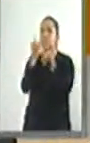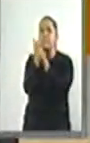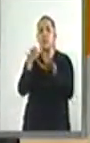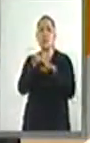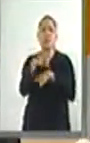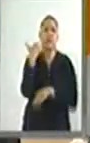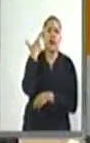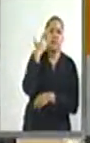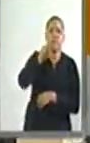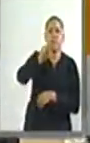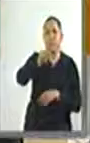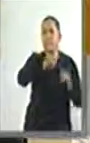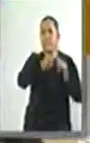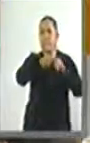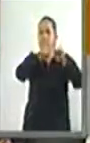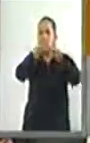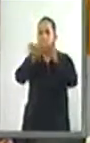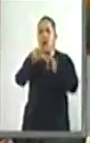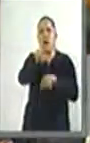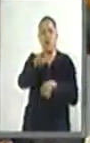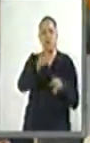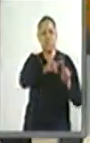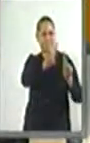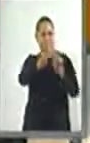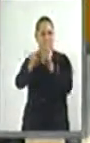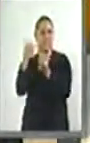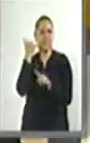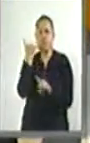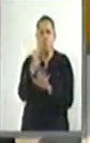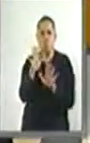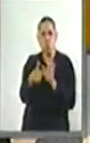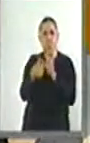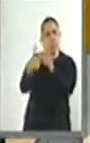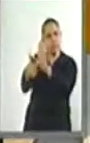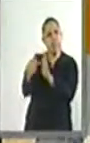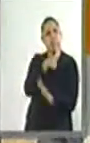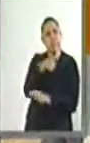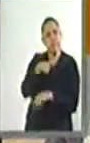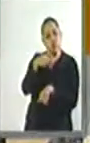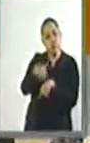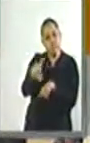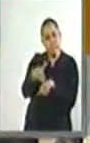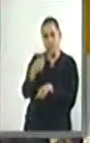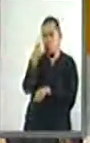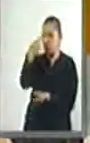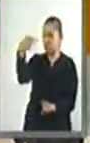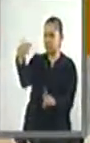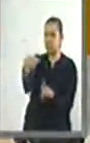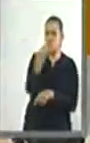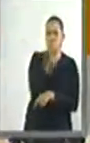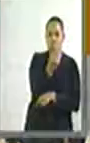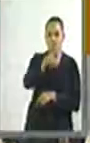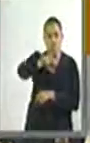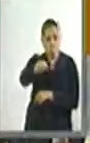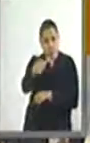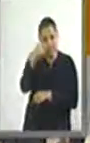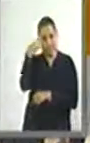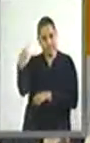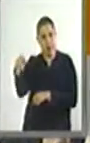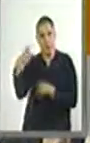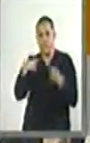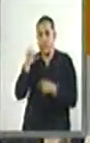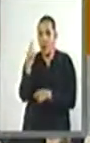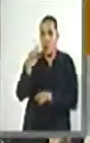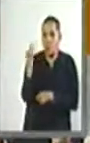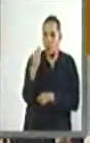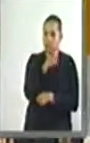número 911 como número único de emergencias para todo el país. En suma, votaremos en mi partido a